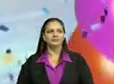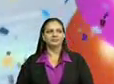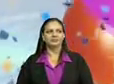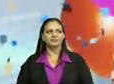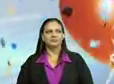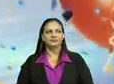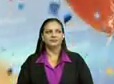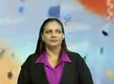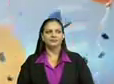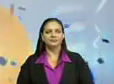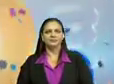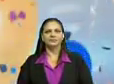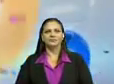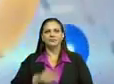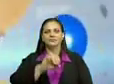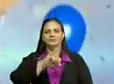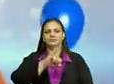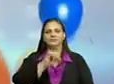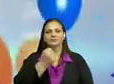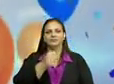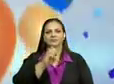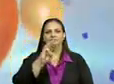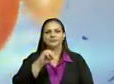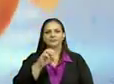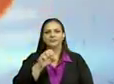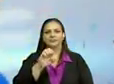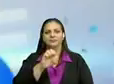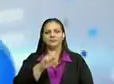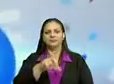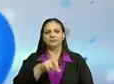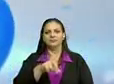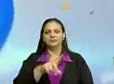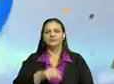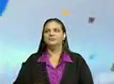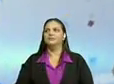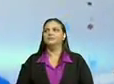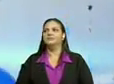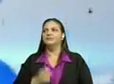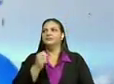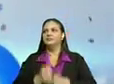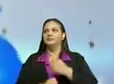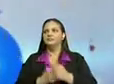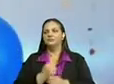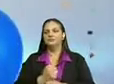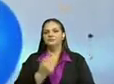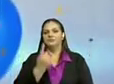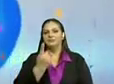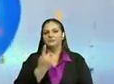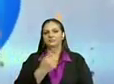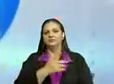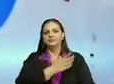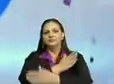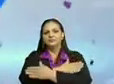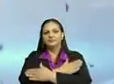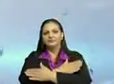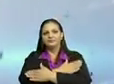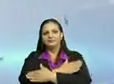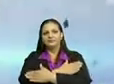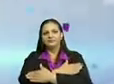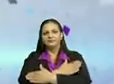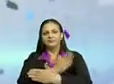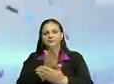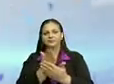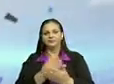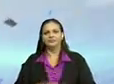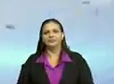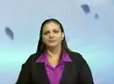Falcones. Sí. Ismael Castro. Creo que dijo Castro. Un añito. Felicidades. Dana Ismael, qué